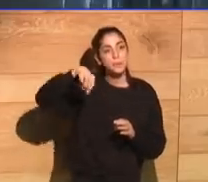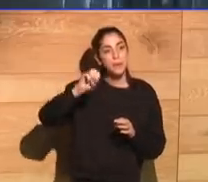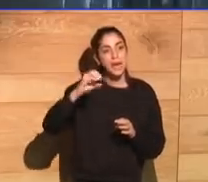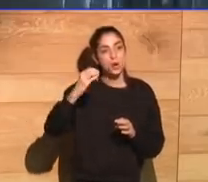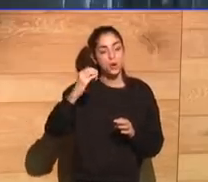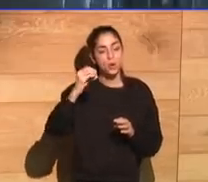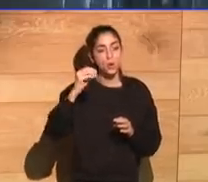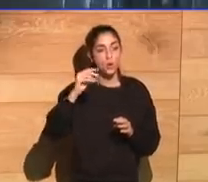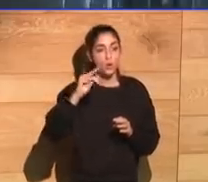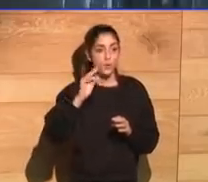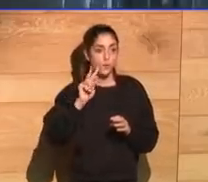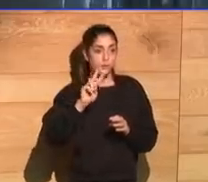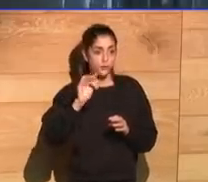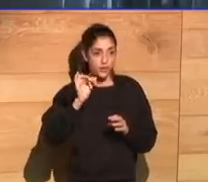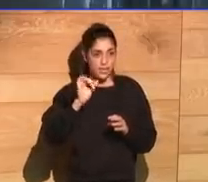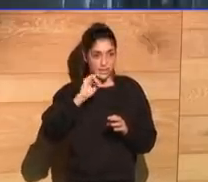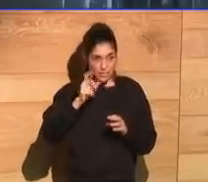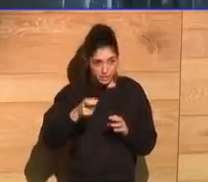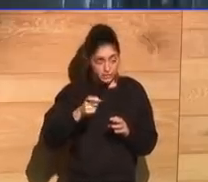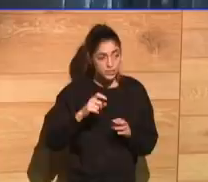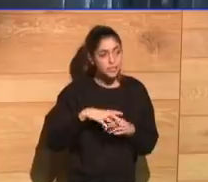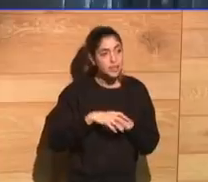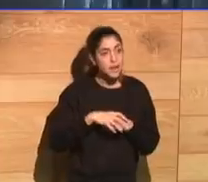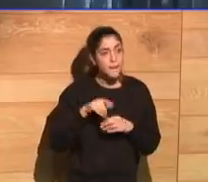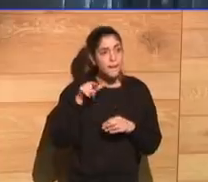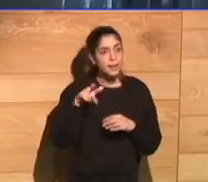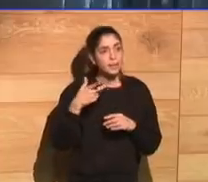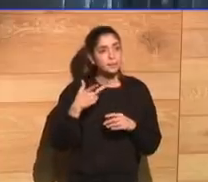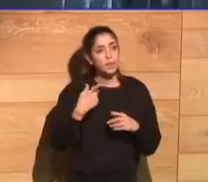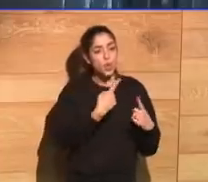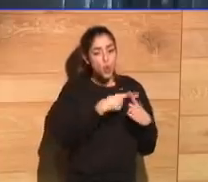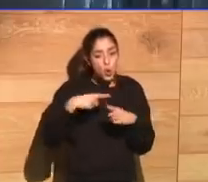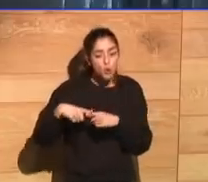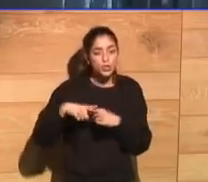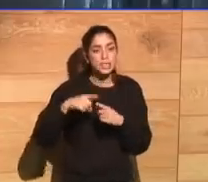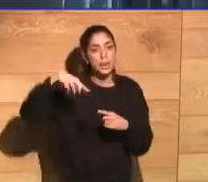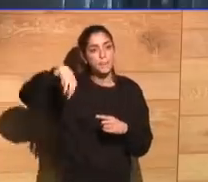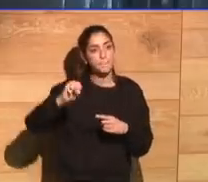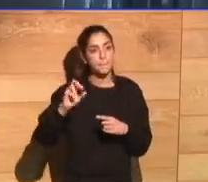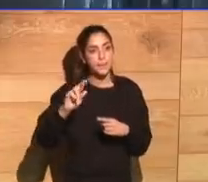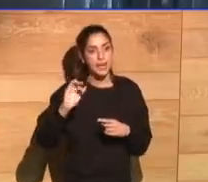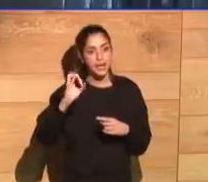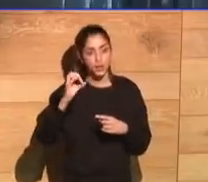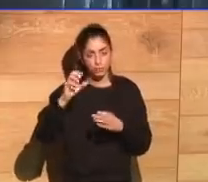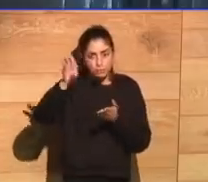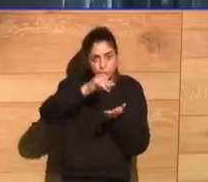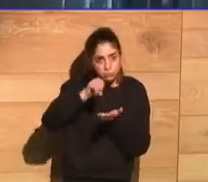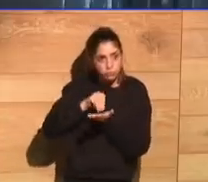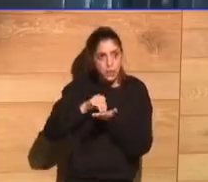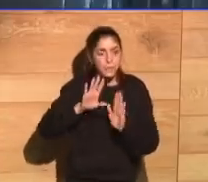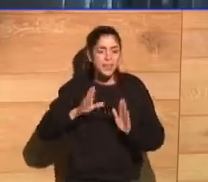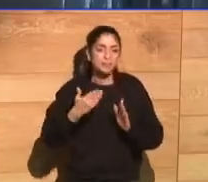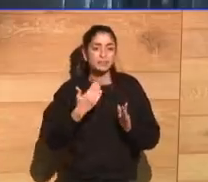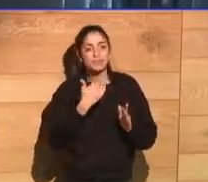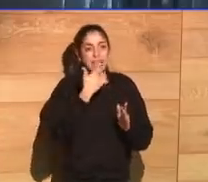coger la reescritura del guión y cogió algunos de los elementos de Mario Puzo, incluso alguna, quedó parte del diálogo muy poco,